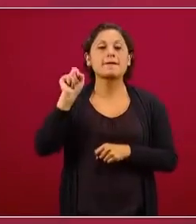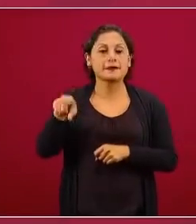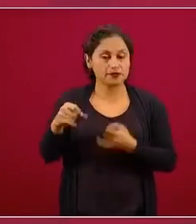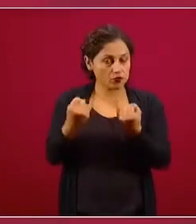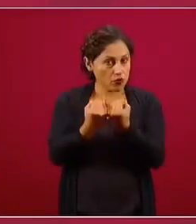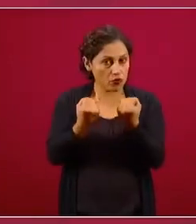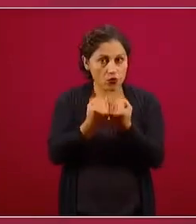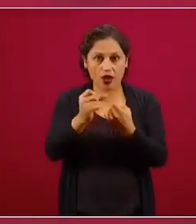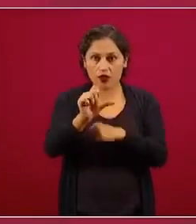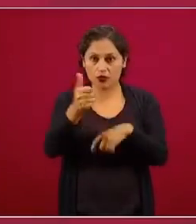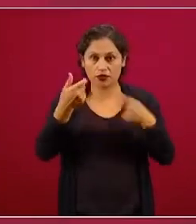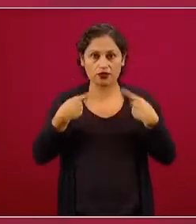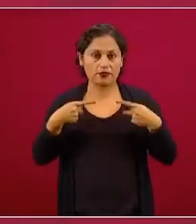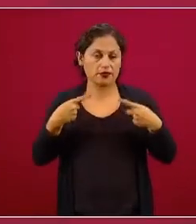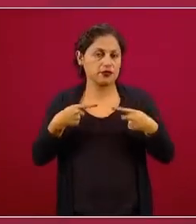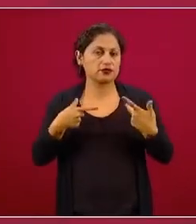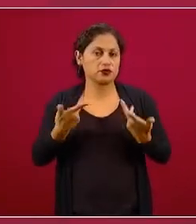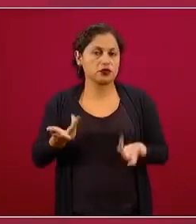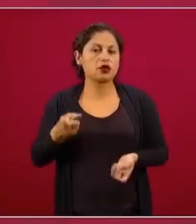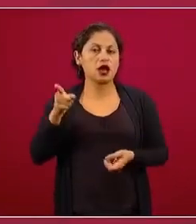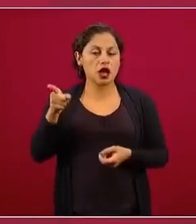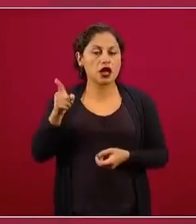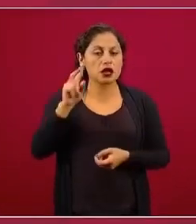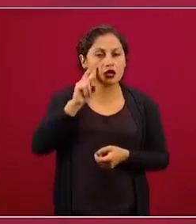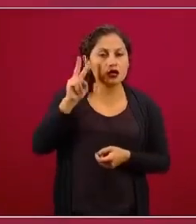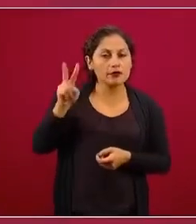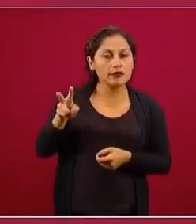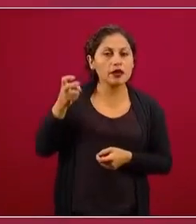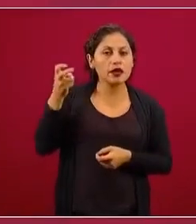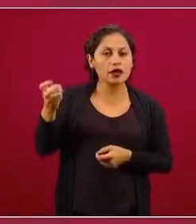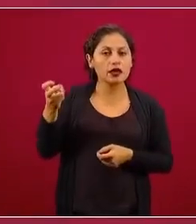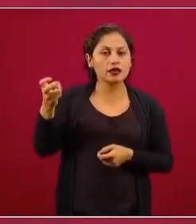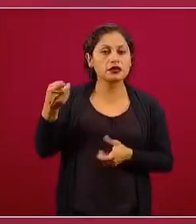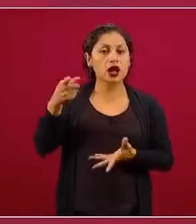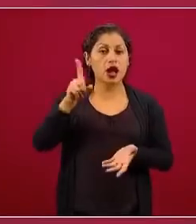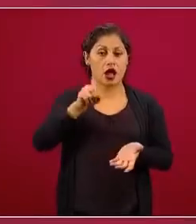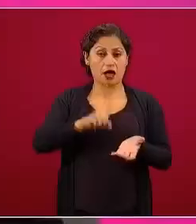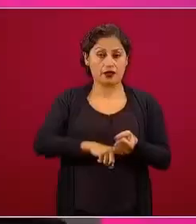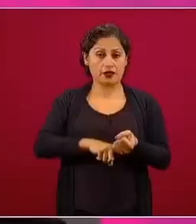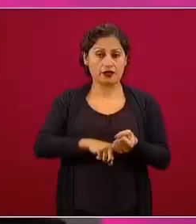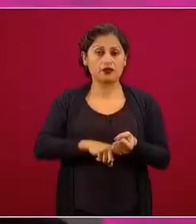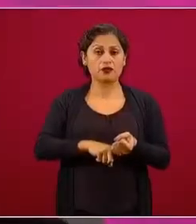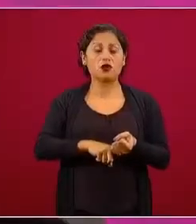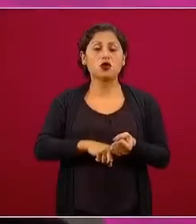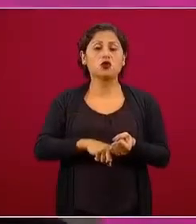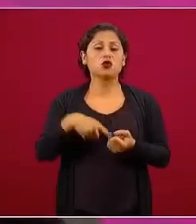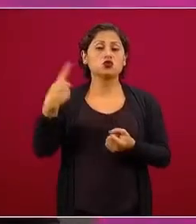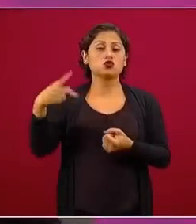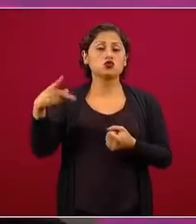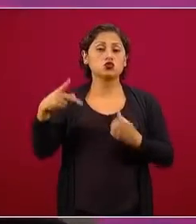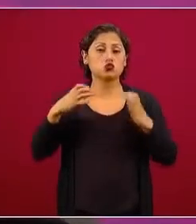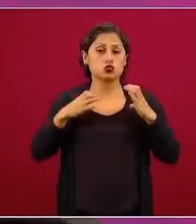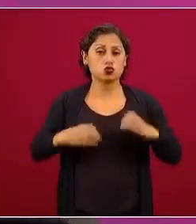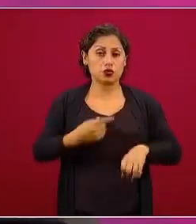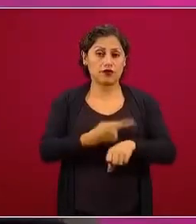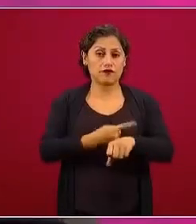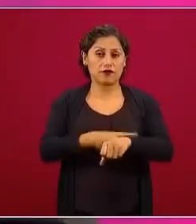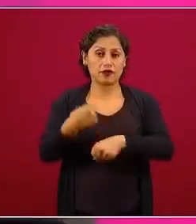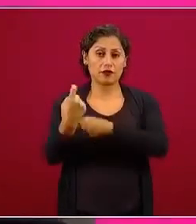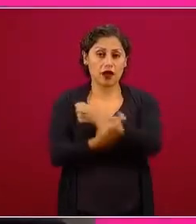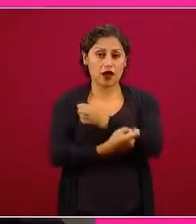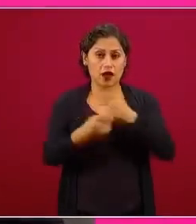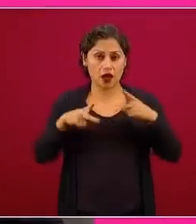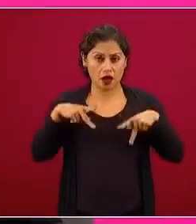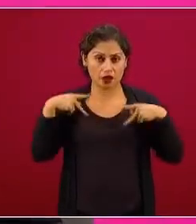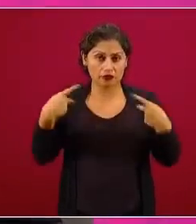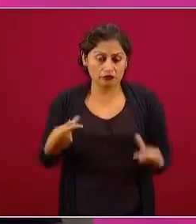asociado a que a su vez se conocía que esta persona tenía problemas en el sistema inmunológico. Y esto también, lógicamente, va directamente